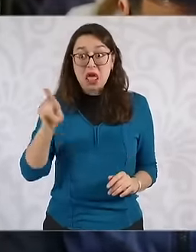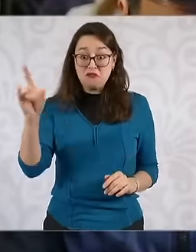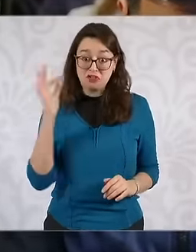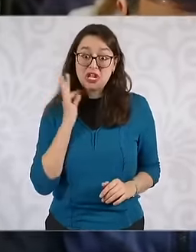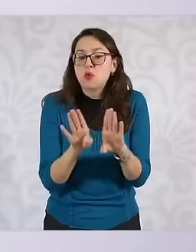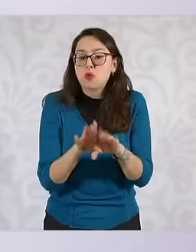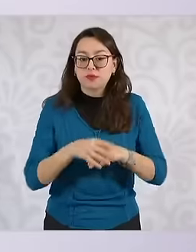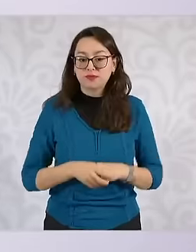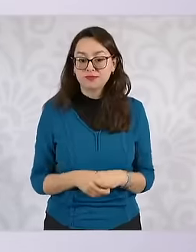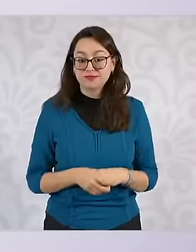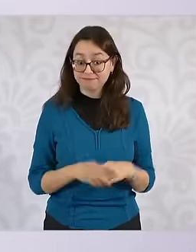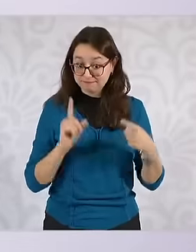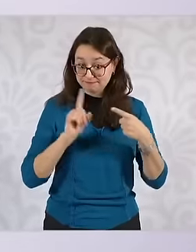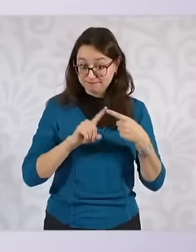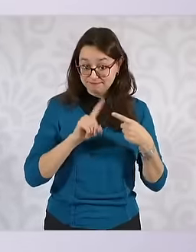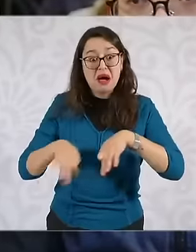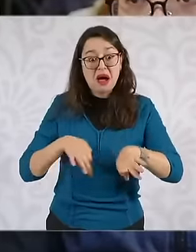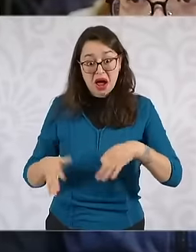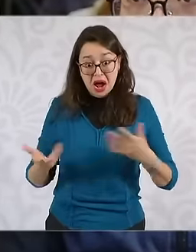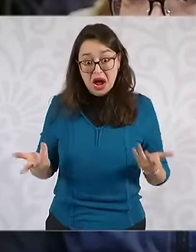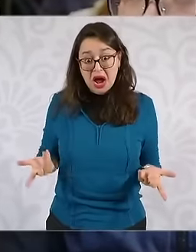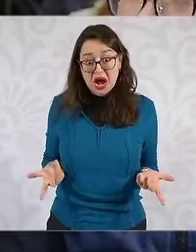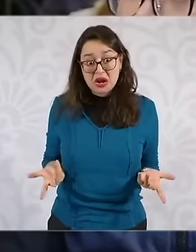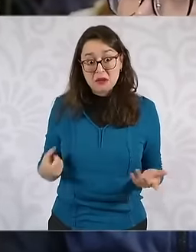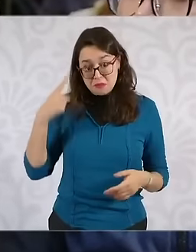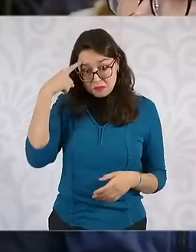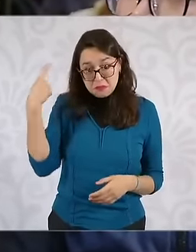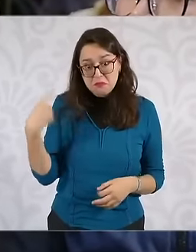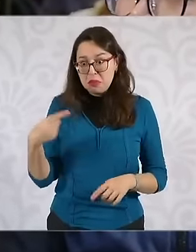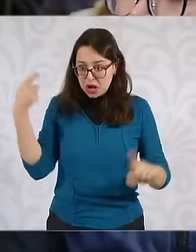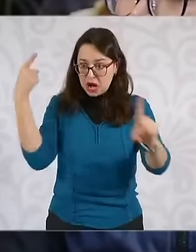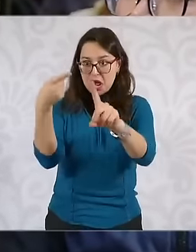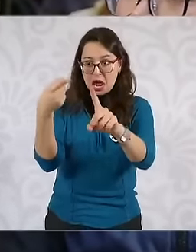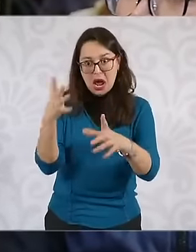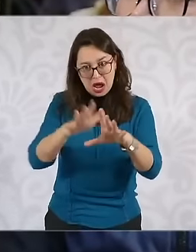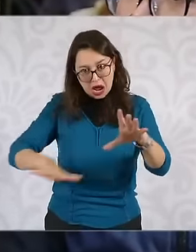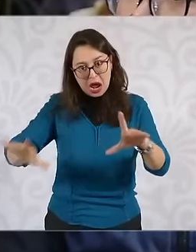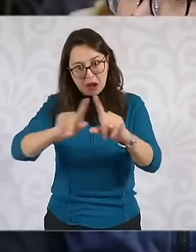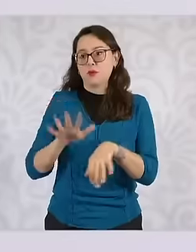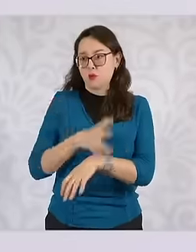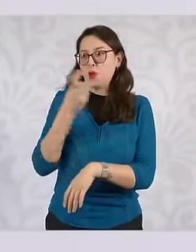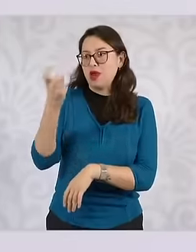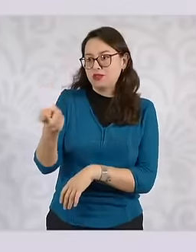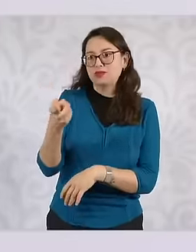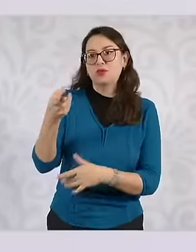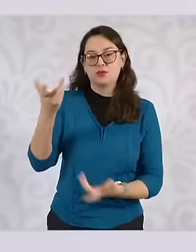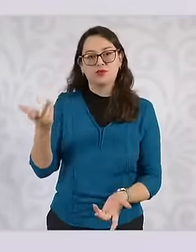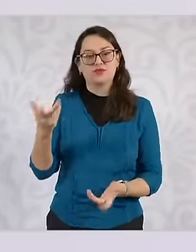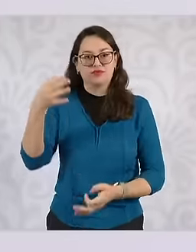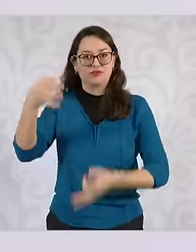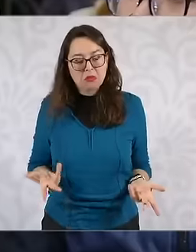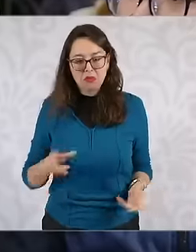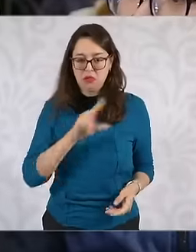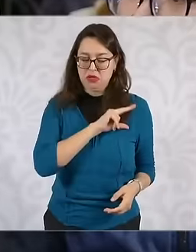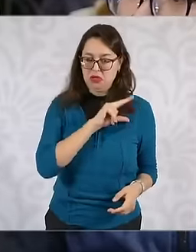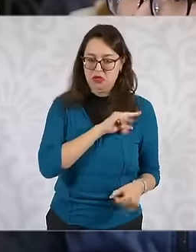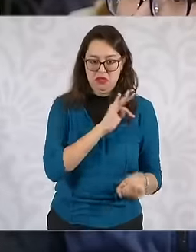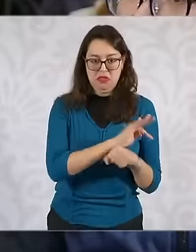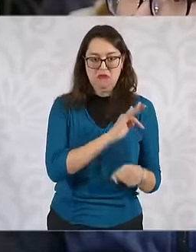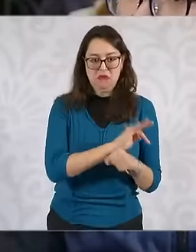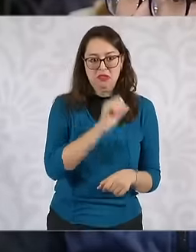trabajara, la Fiscalía General de la República, en función de los intereses de los mexicanos y no de particulares.